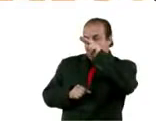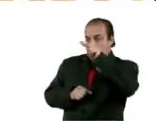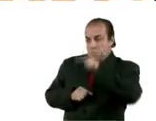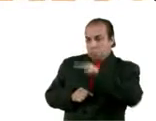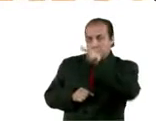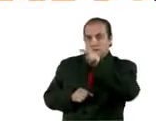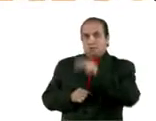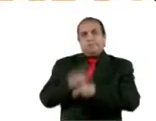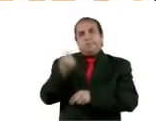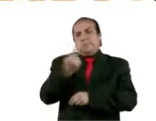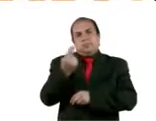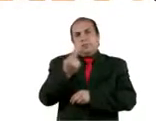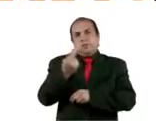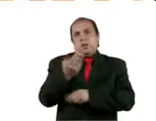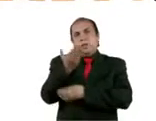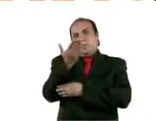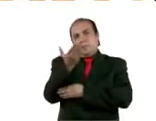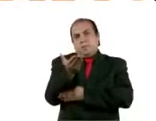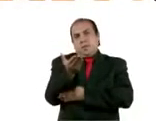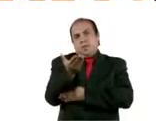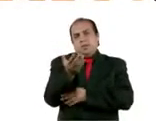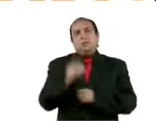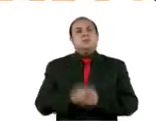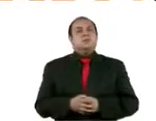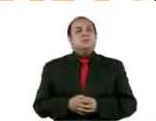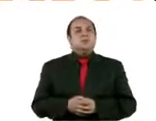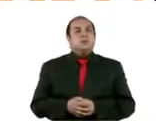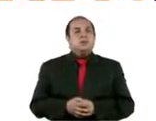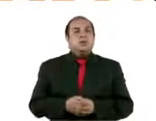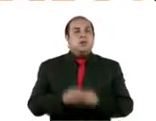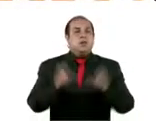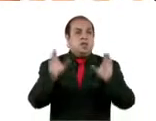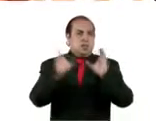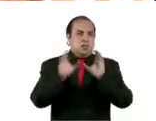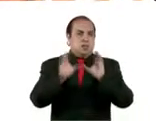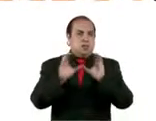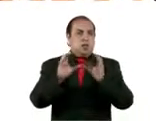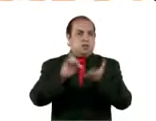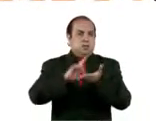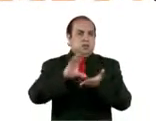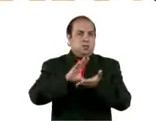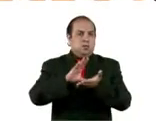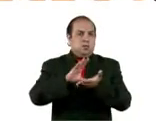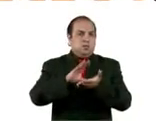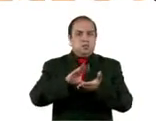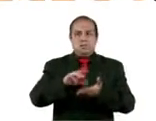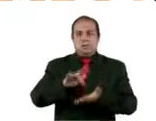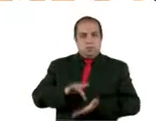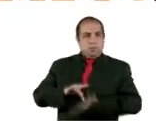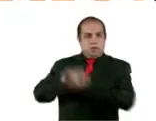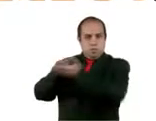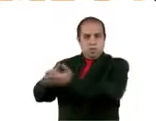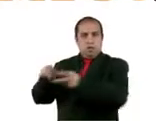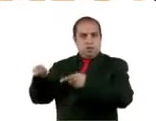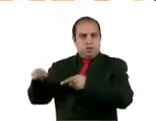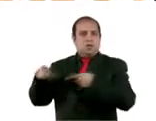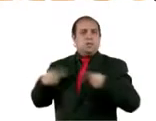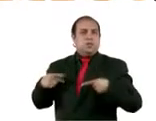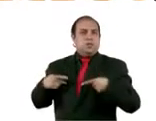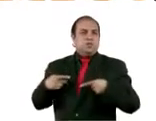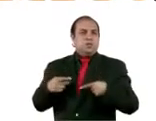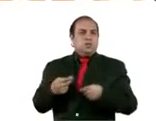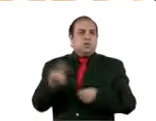no va a ser necesario pedirles el certificado para ayudar a las personas que no tengan que